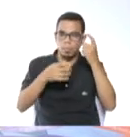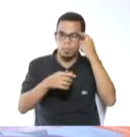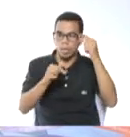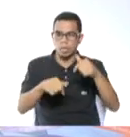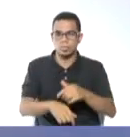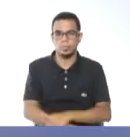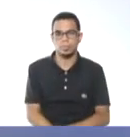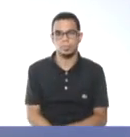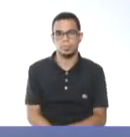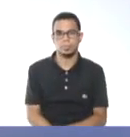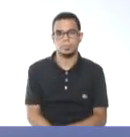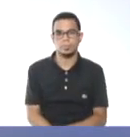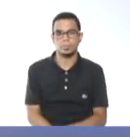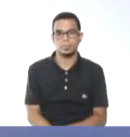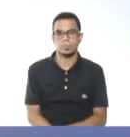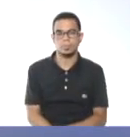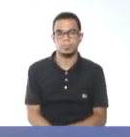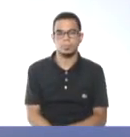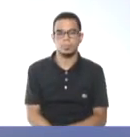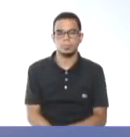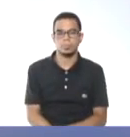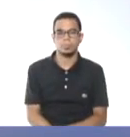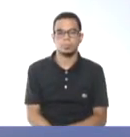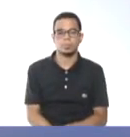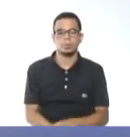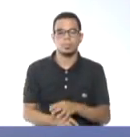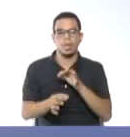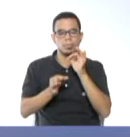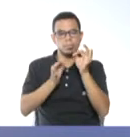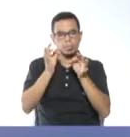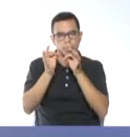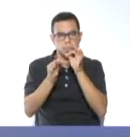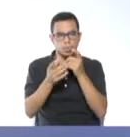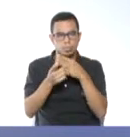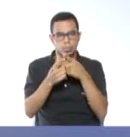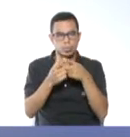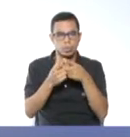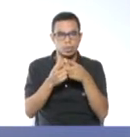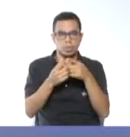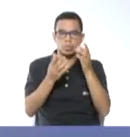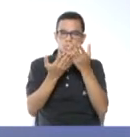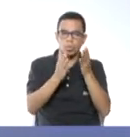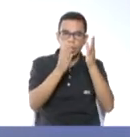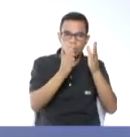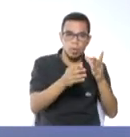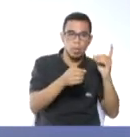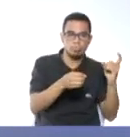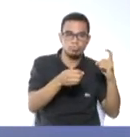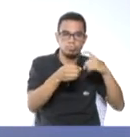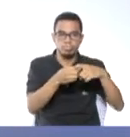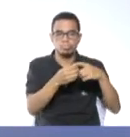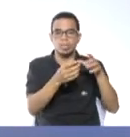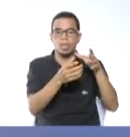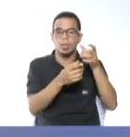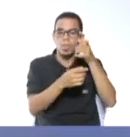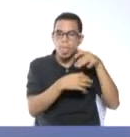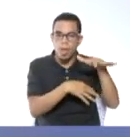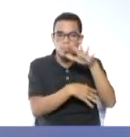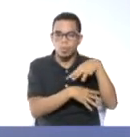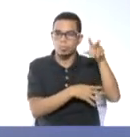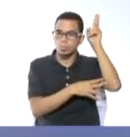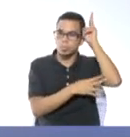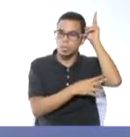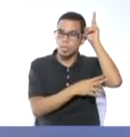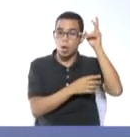de hoy. Hablemos entonces de esos estudiantes que provienen de comunidades indígenas o son de otras nacionalidades.